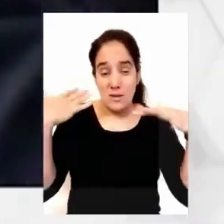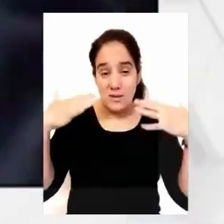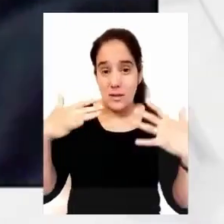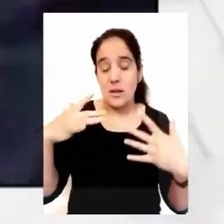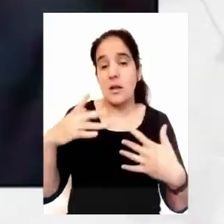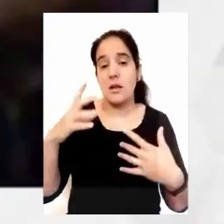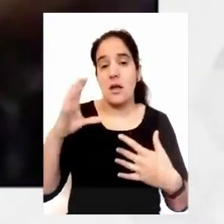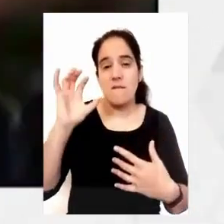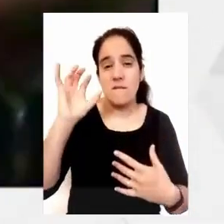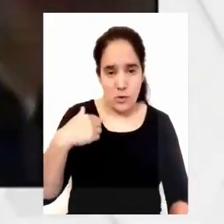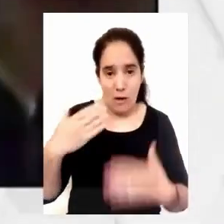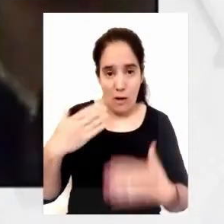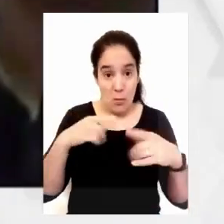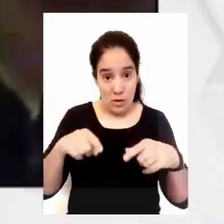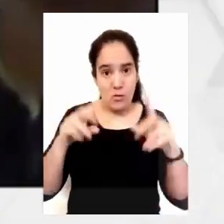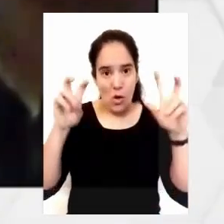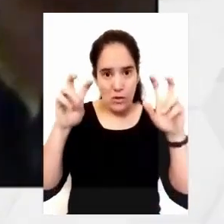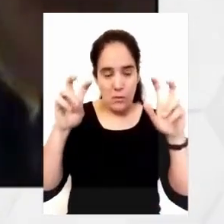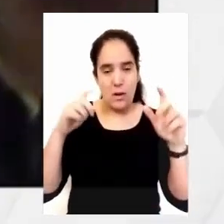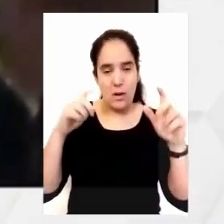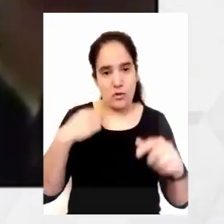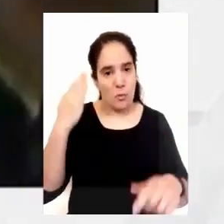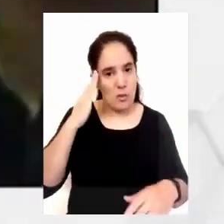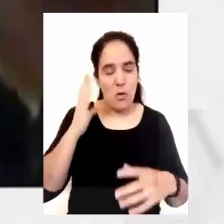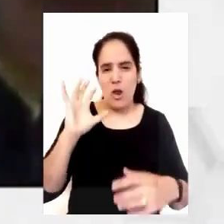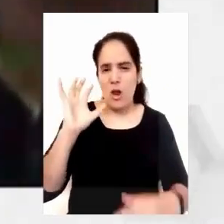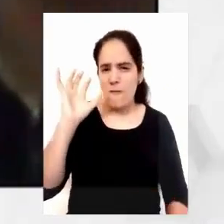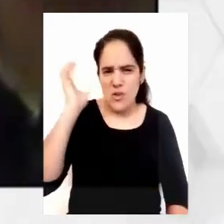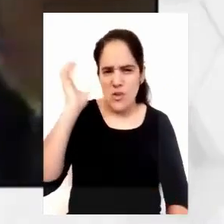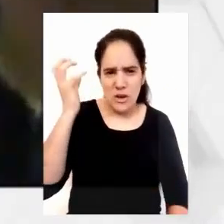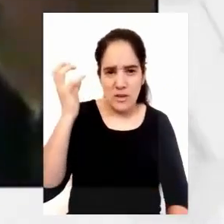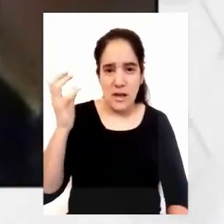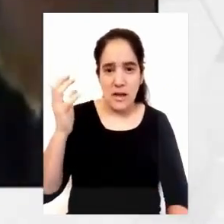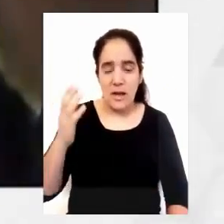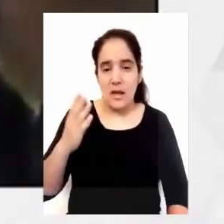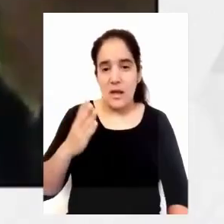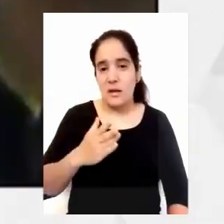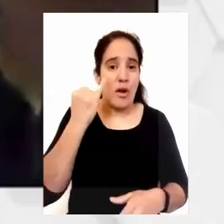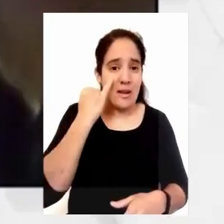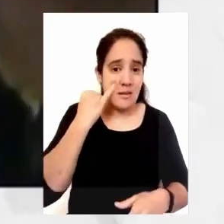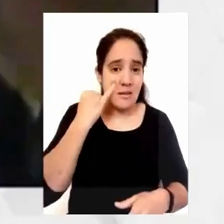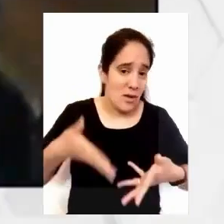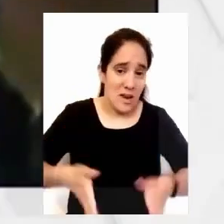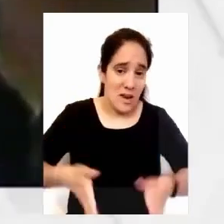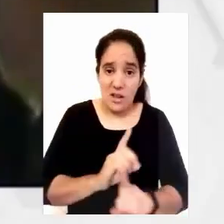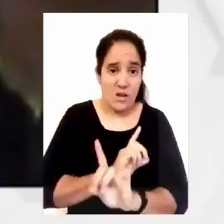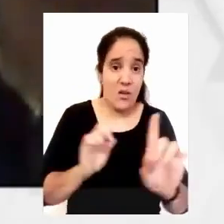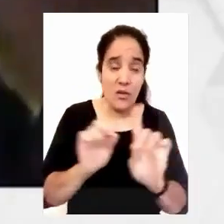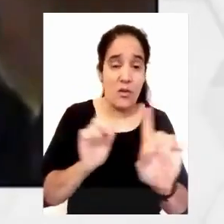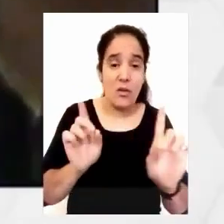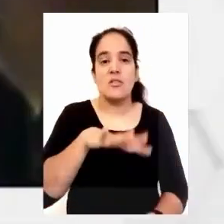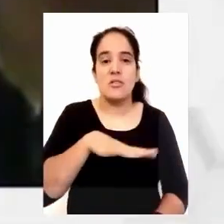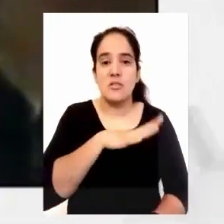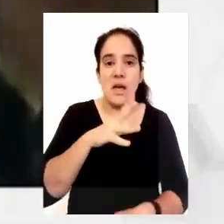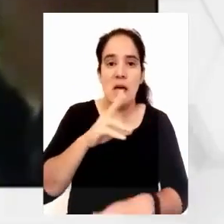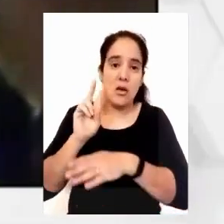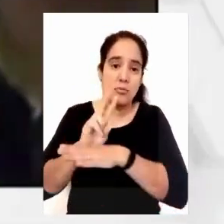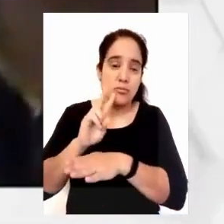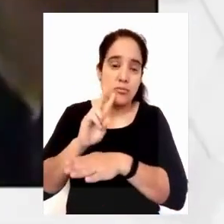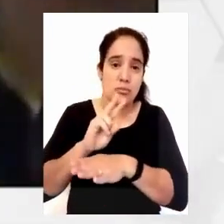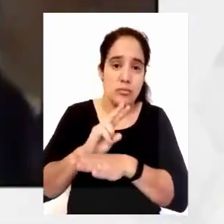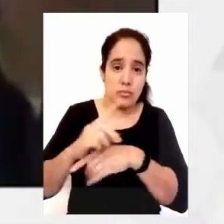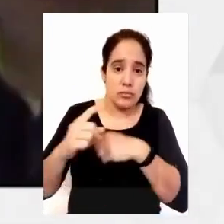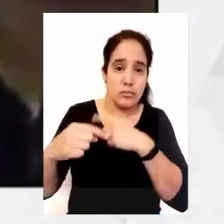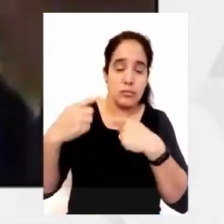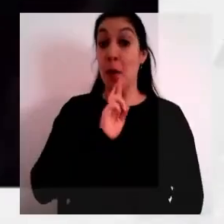Y nosotros creemos que la violencia no está relacionada con el sexo biológico, sino en la sociedad y la crianza que recibió